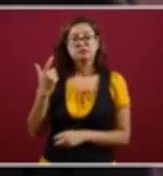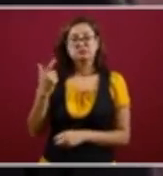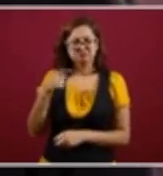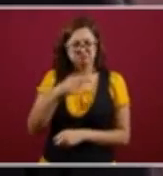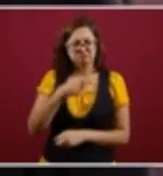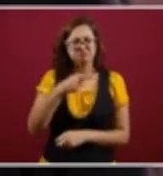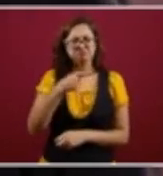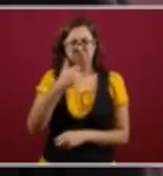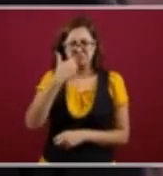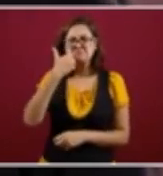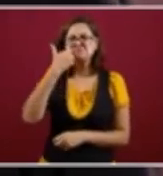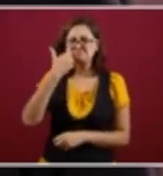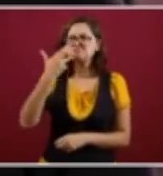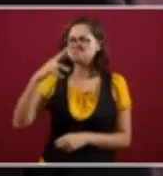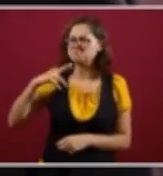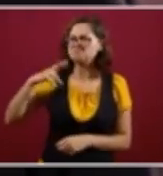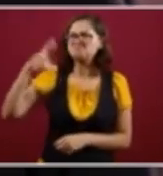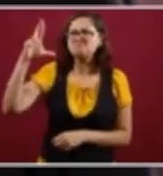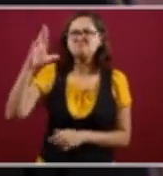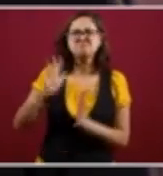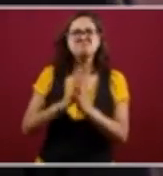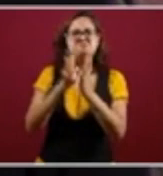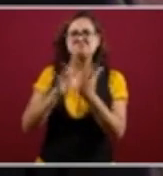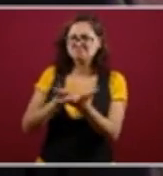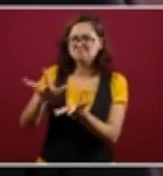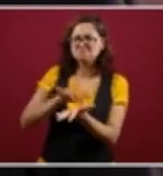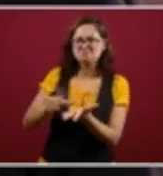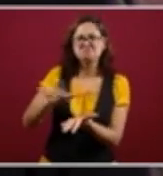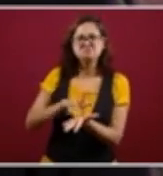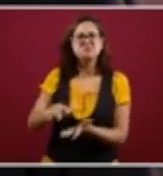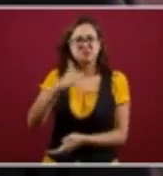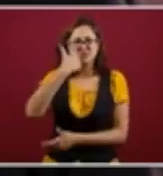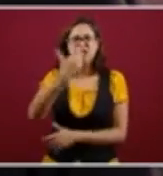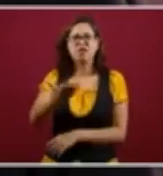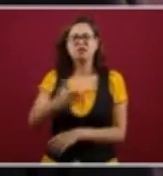quiere contribuir, quiere apoyar,